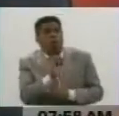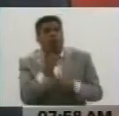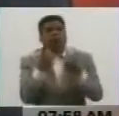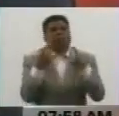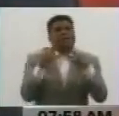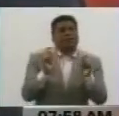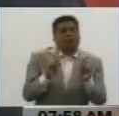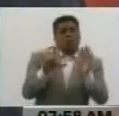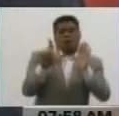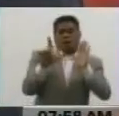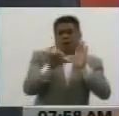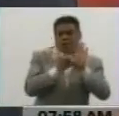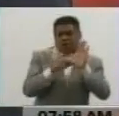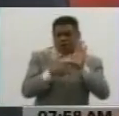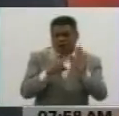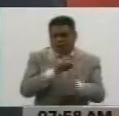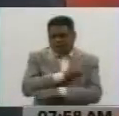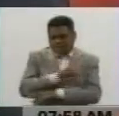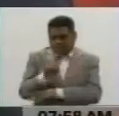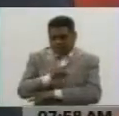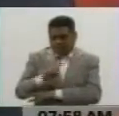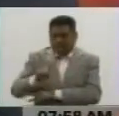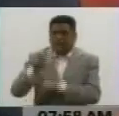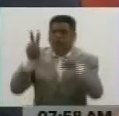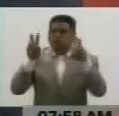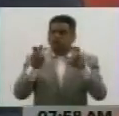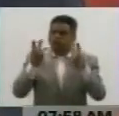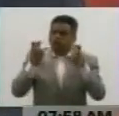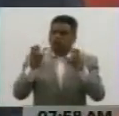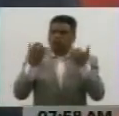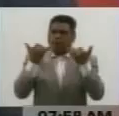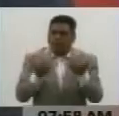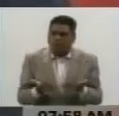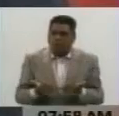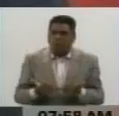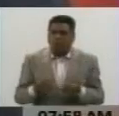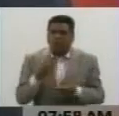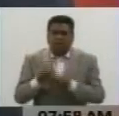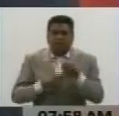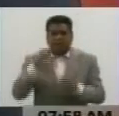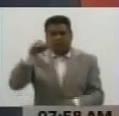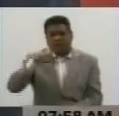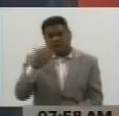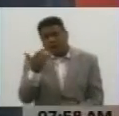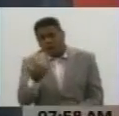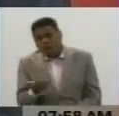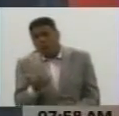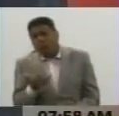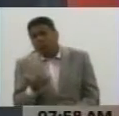intentó dictar una ley de reforma, la ley que hoy en día es vigente y es aplicable en Venezuela, bueno,